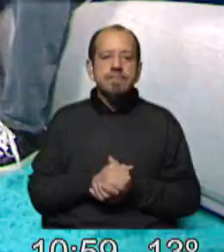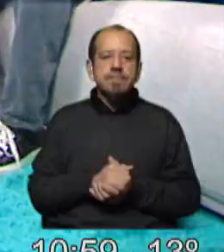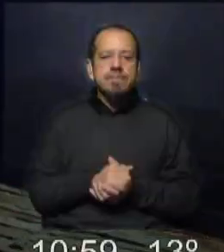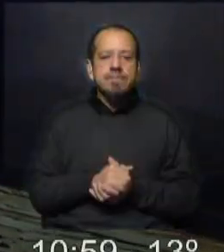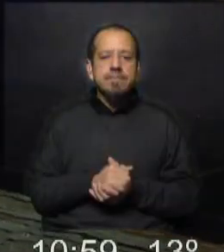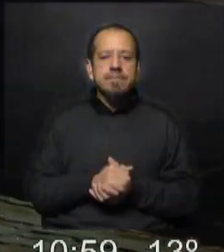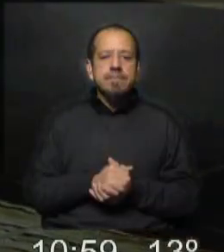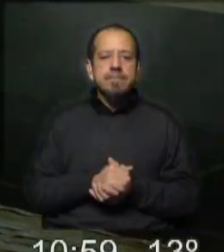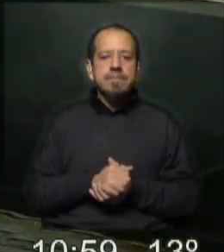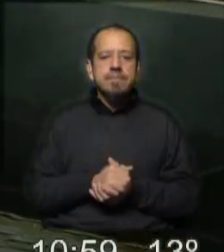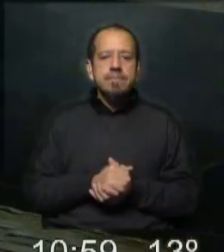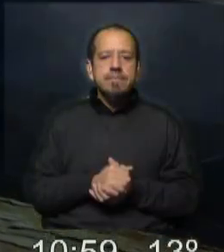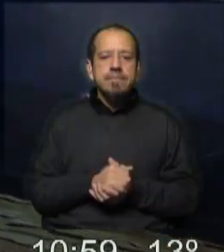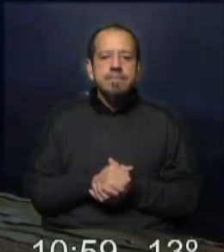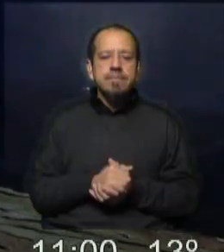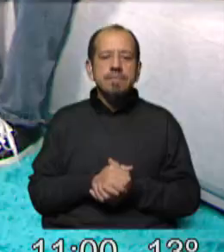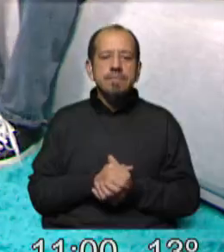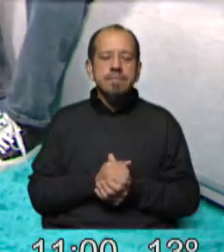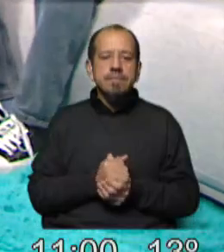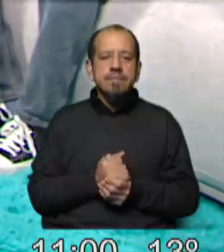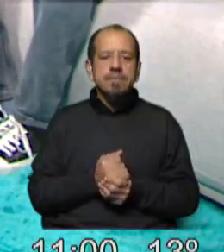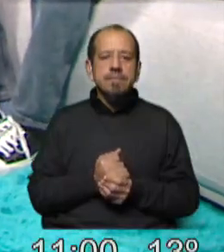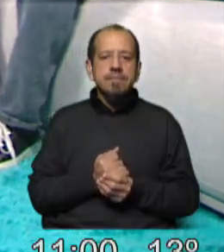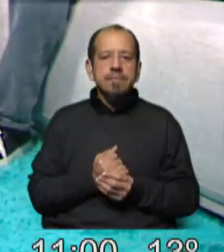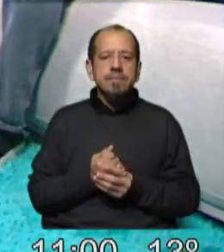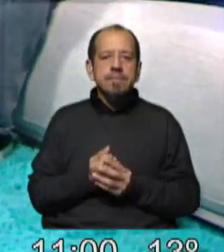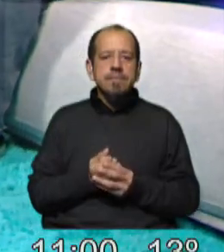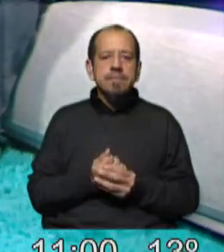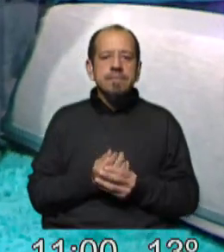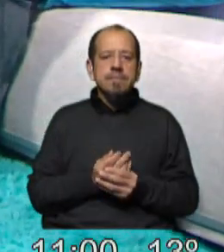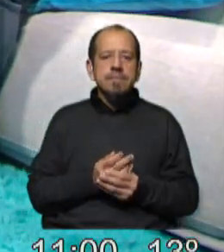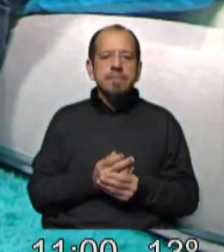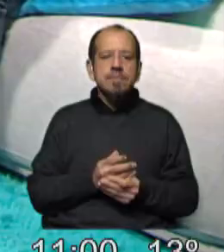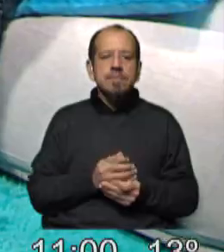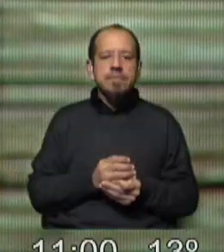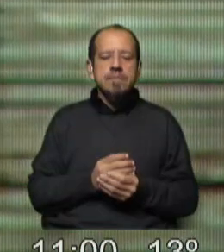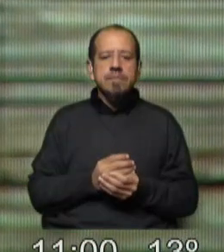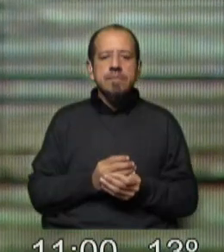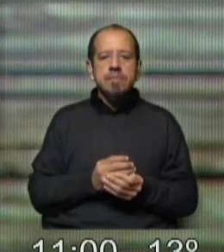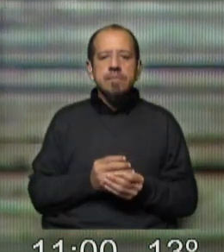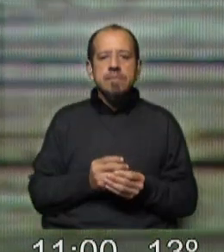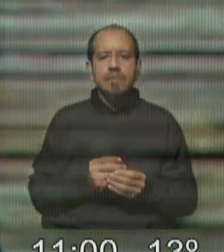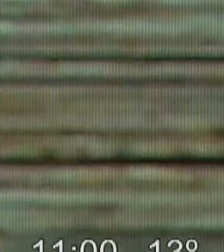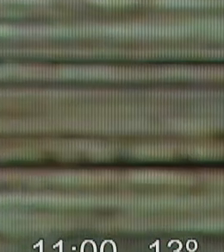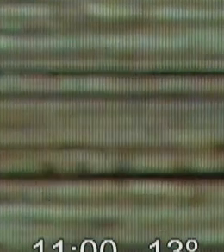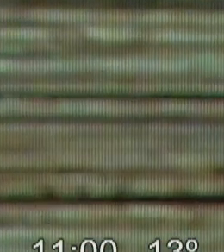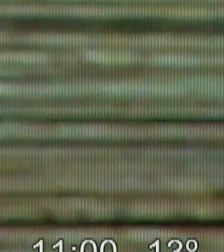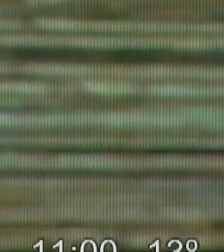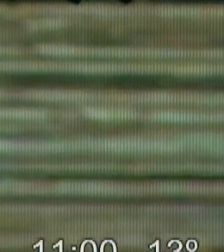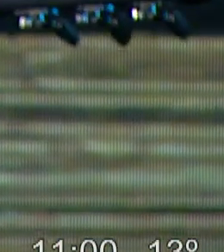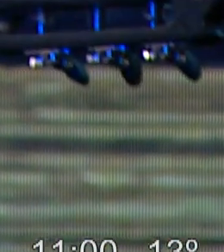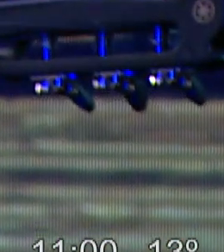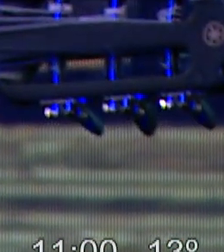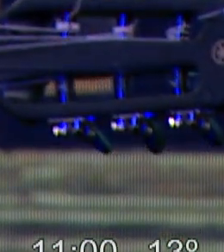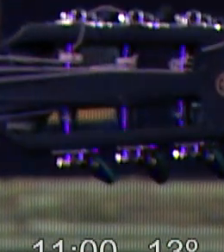lunes bueno, vamos a estar acá. Bueno, canciones de viernes, ¿no? Sí. Así nos despedimos, Chole. Voy para acá. Chau. Así nos despedimos. Tengo, voy a hacer como un